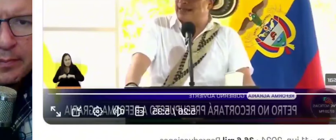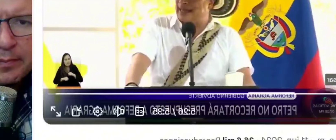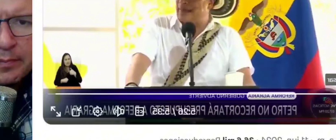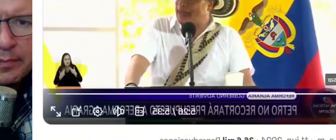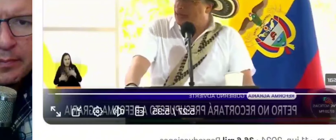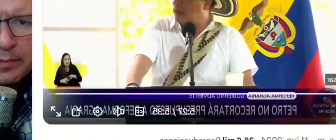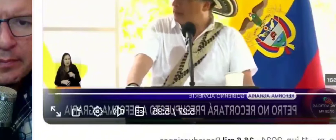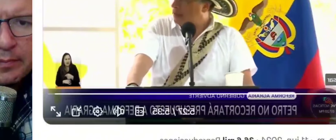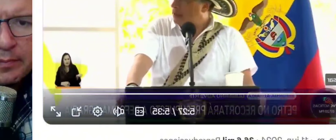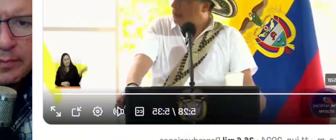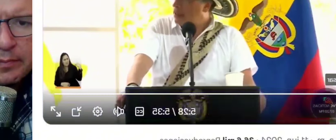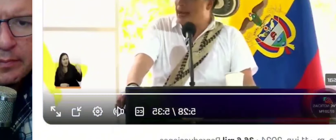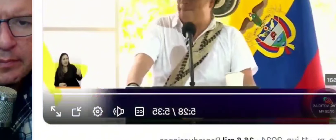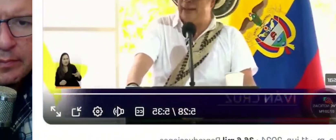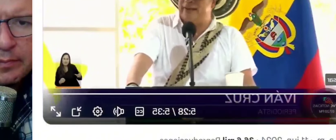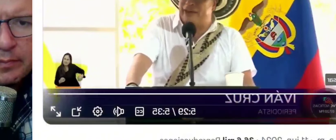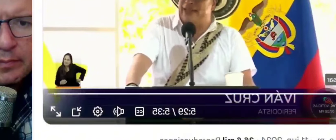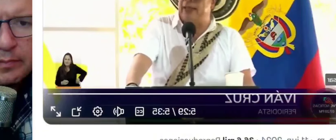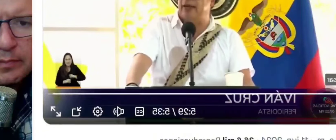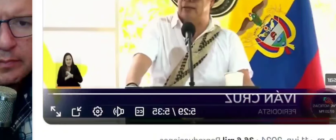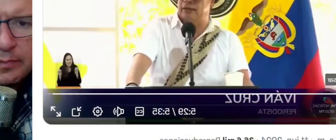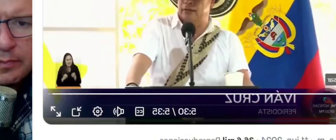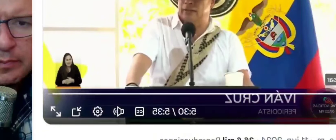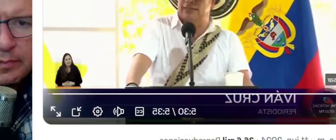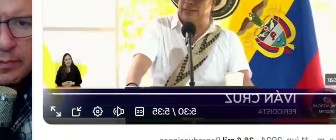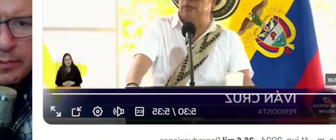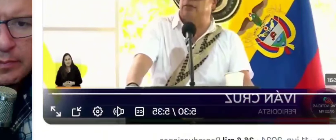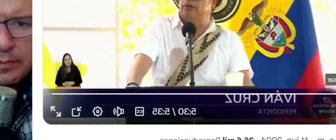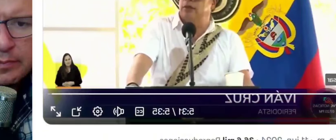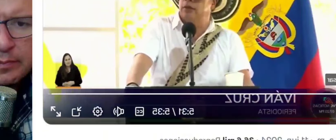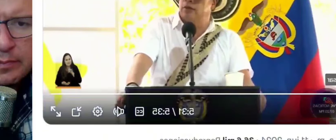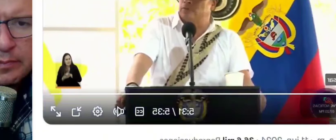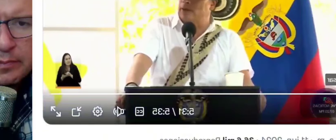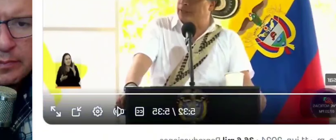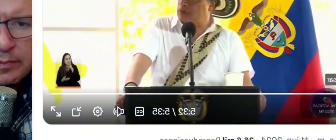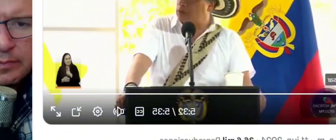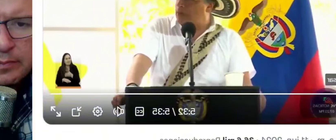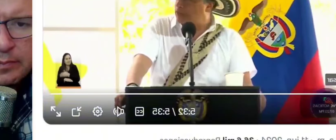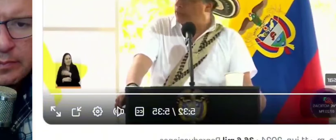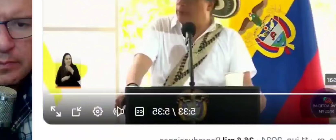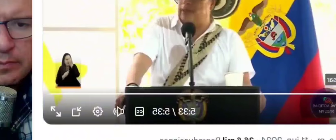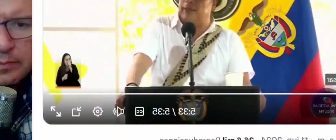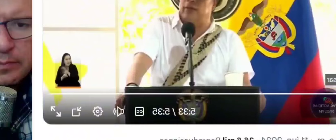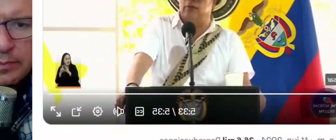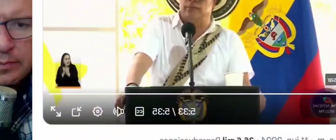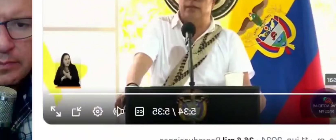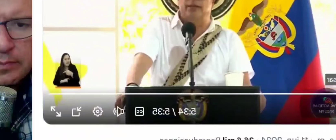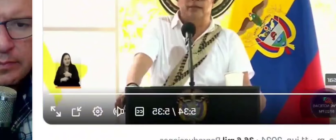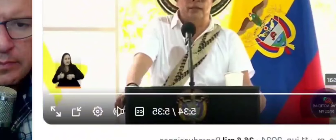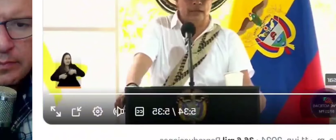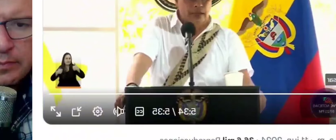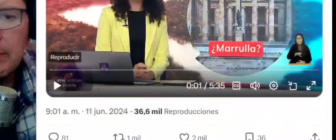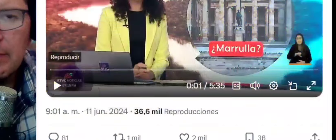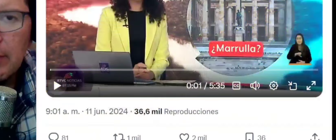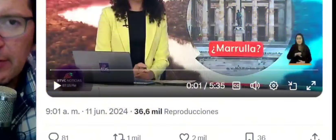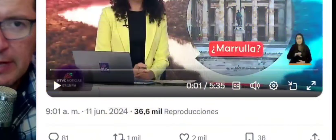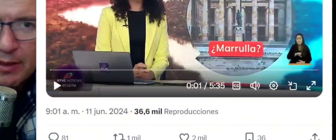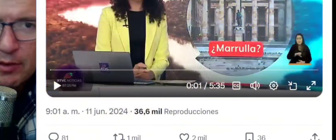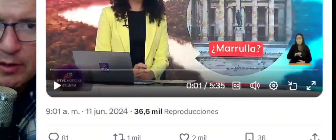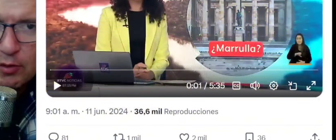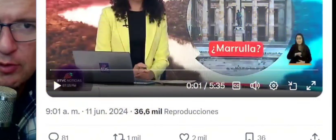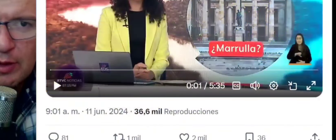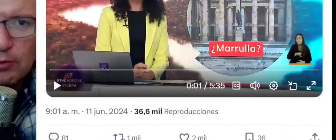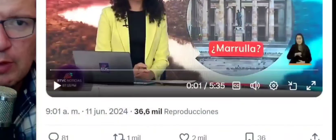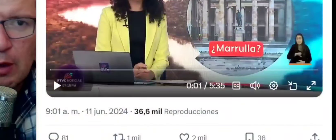la puñalada trapera, la perfidia que ha sido los valores culturales de la oligarquía colombiana. Bueno,